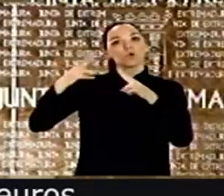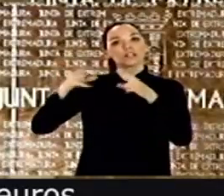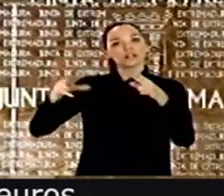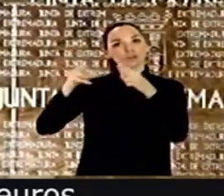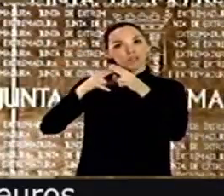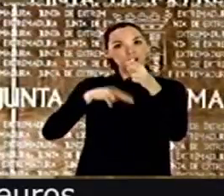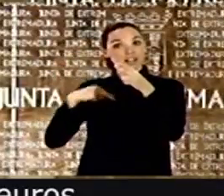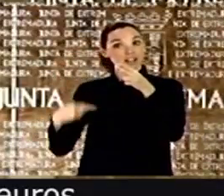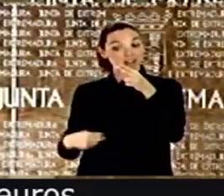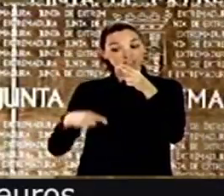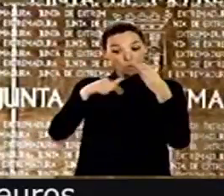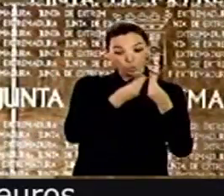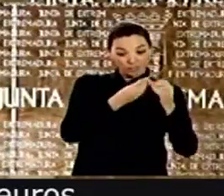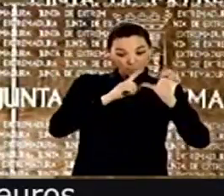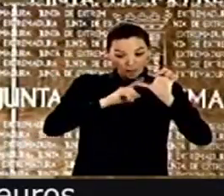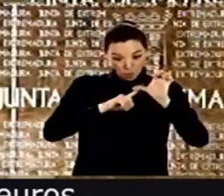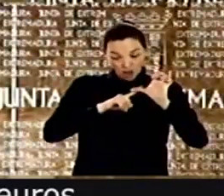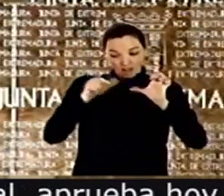de Extremadura